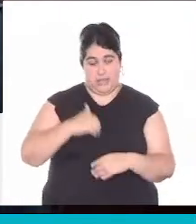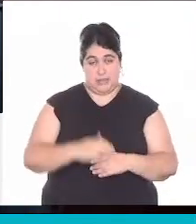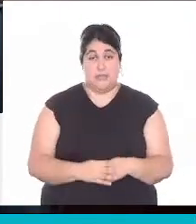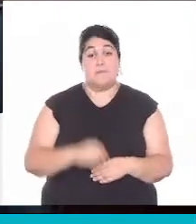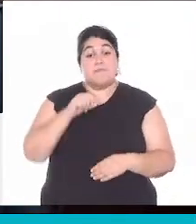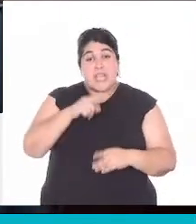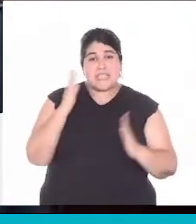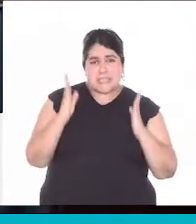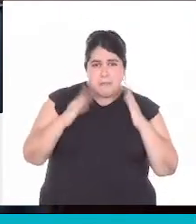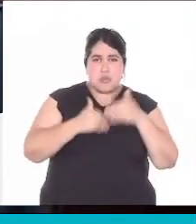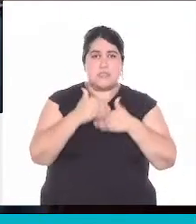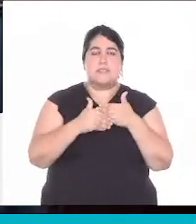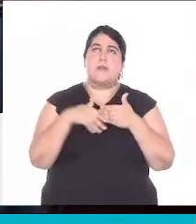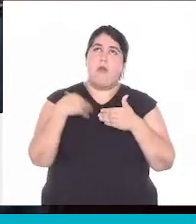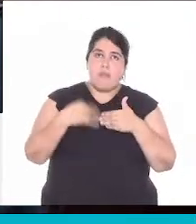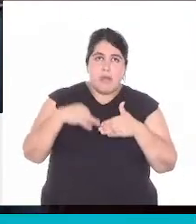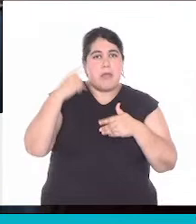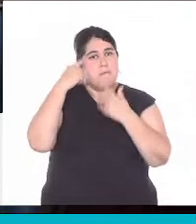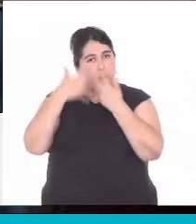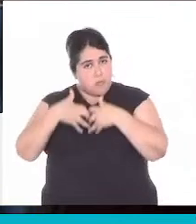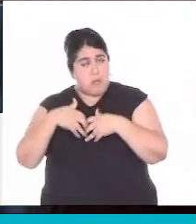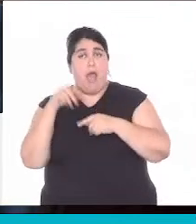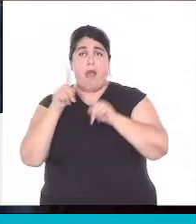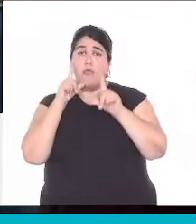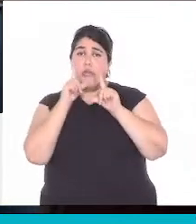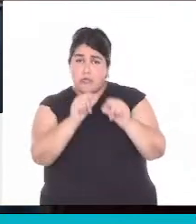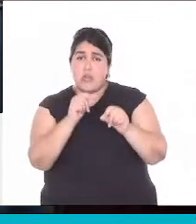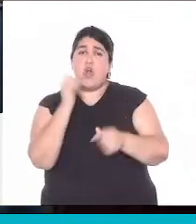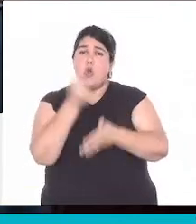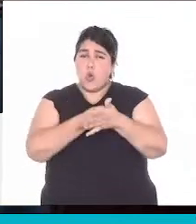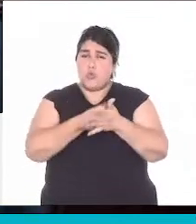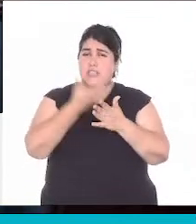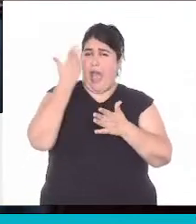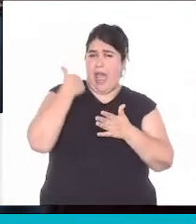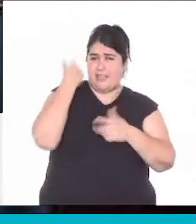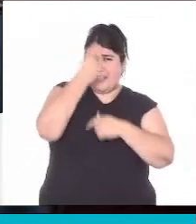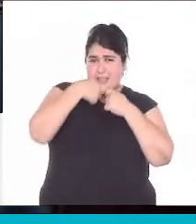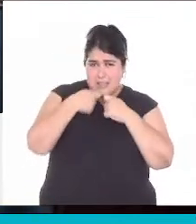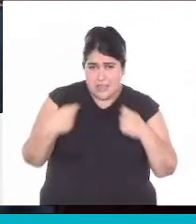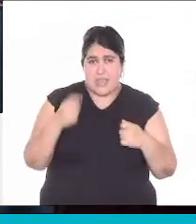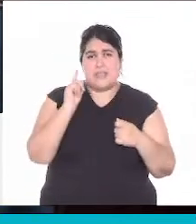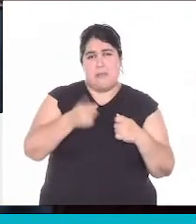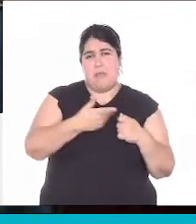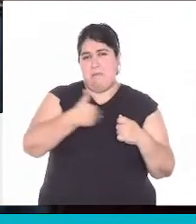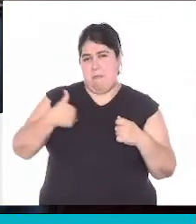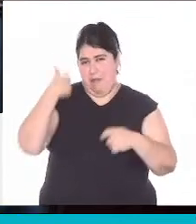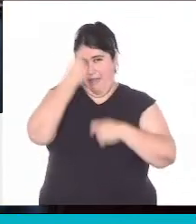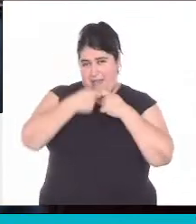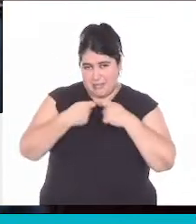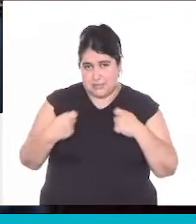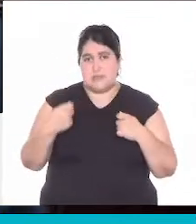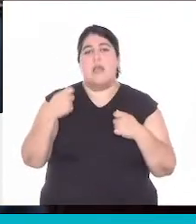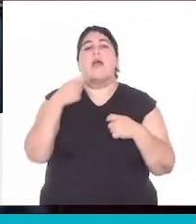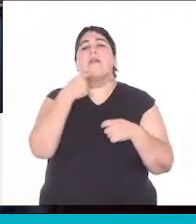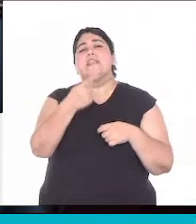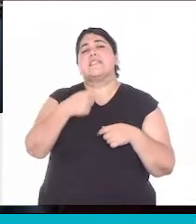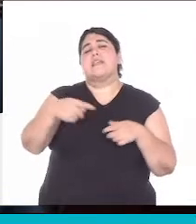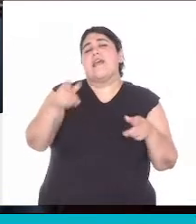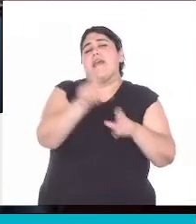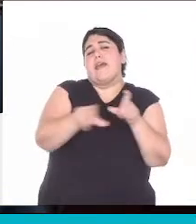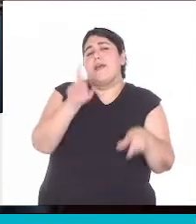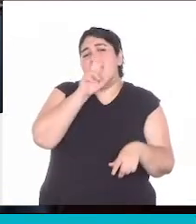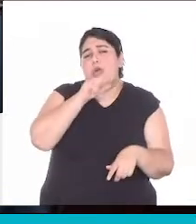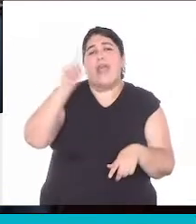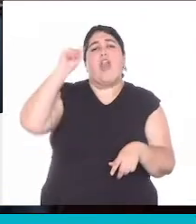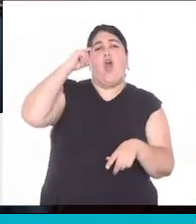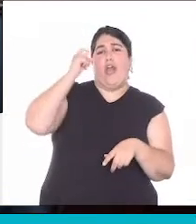una autocrítica de los que criticaron la lucha en su momento de las abuelas y de las madres de Plaza de Mayo, las locas de Plaza de Mayo se les llegó a decir en su